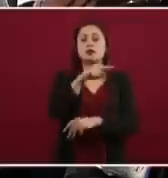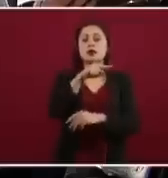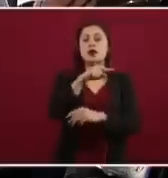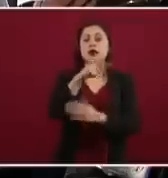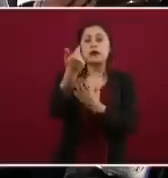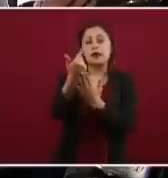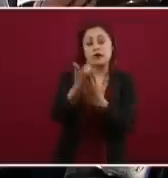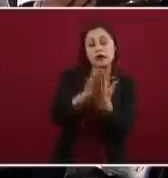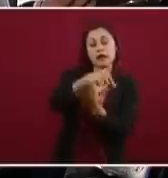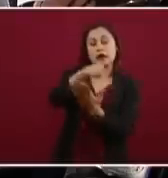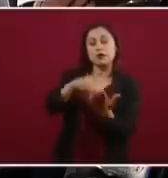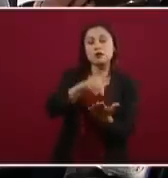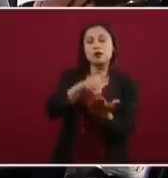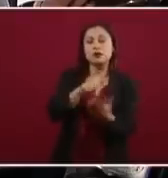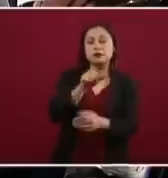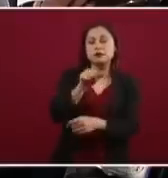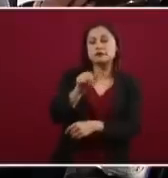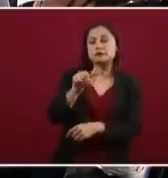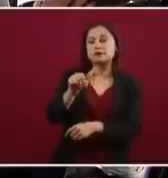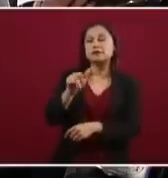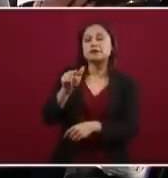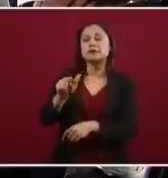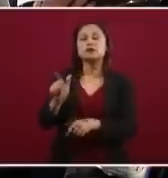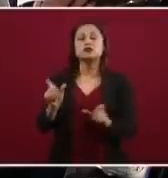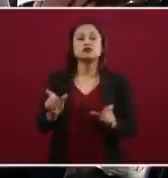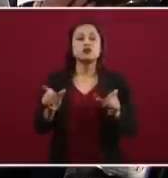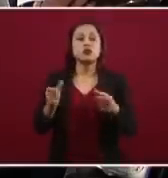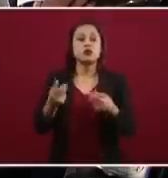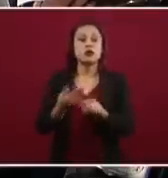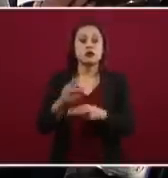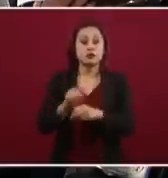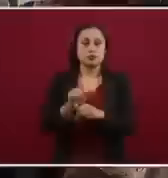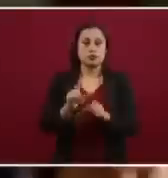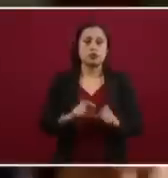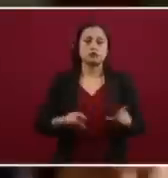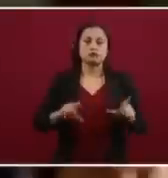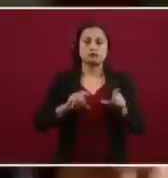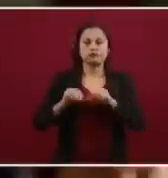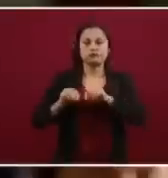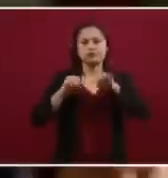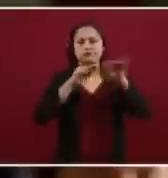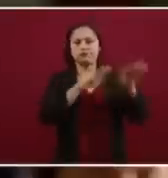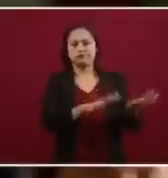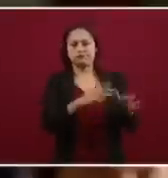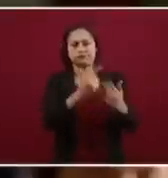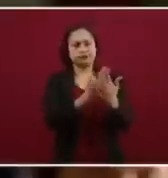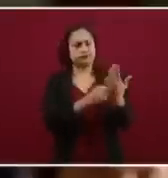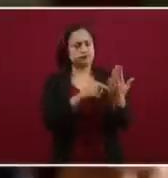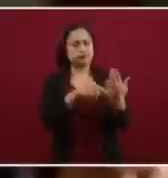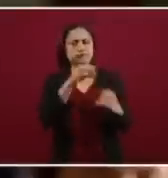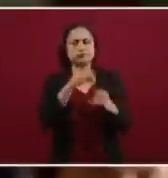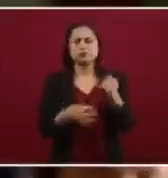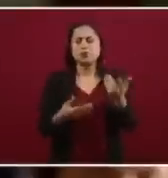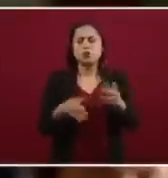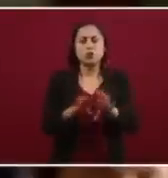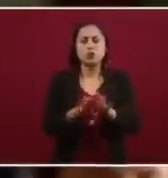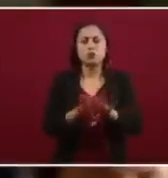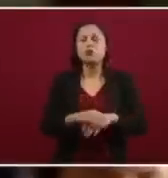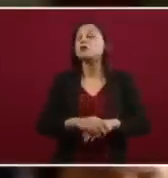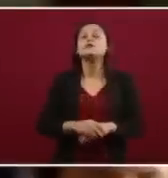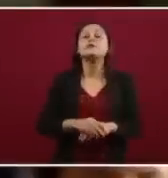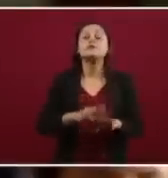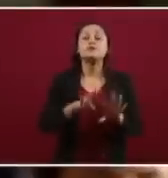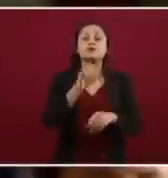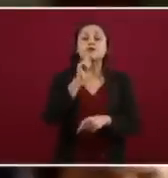en cuanto al número de despliegue de Guardia Nacional. Y aquí el criterio fue dividir los guardias que